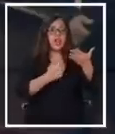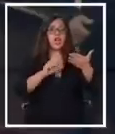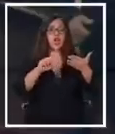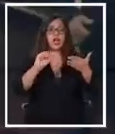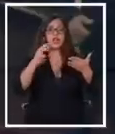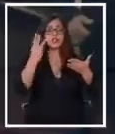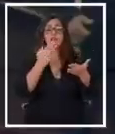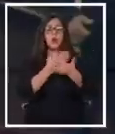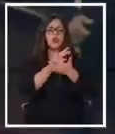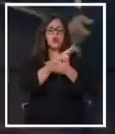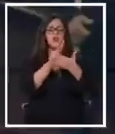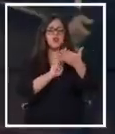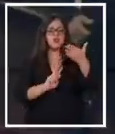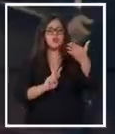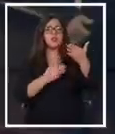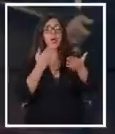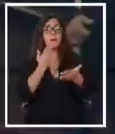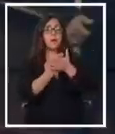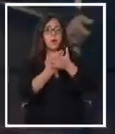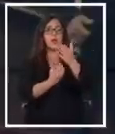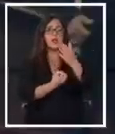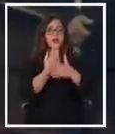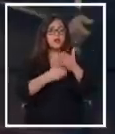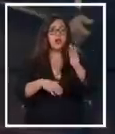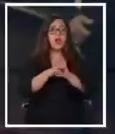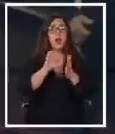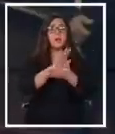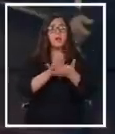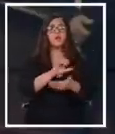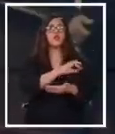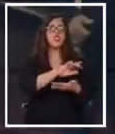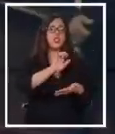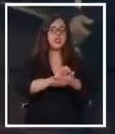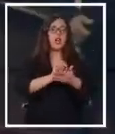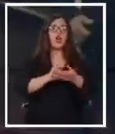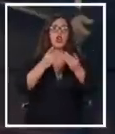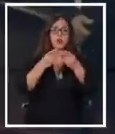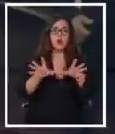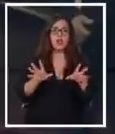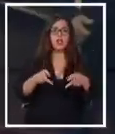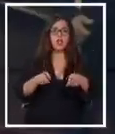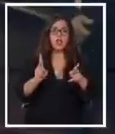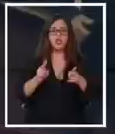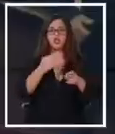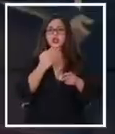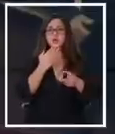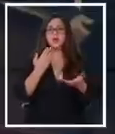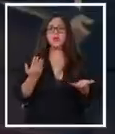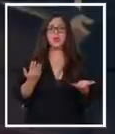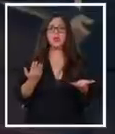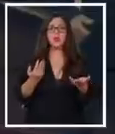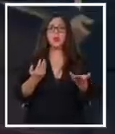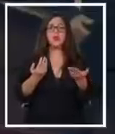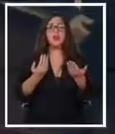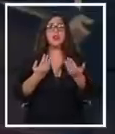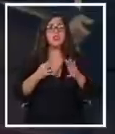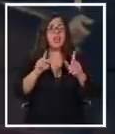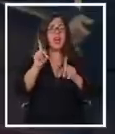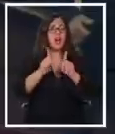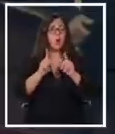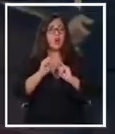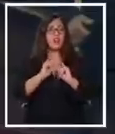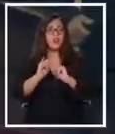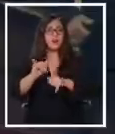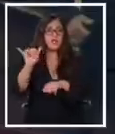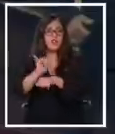el borrador de las normas que están siendo aprobadas por ejemplo que chile es un estado democrático y de derecho por ejemplo que a propósito de ciertas etnias también que han